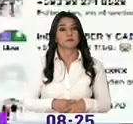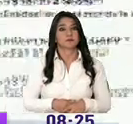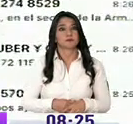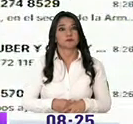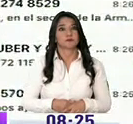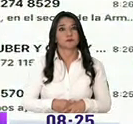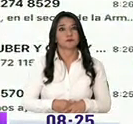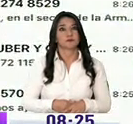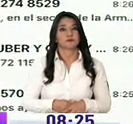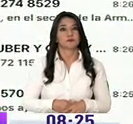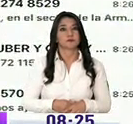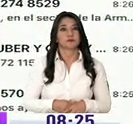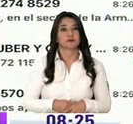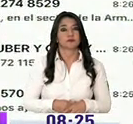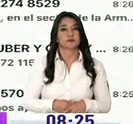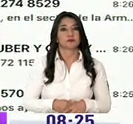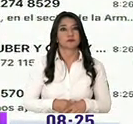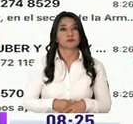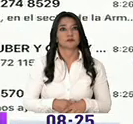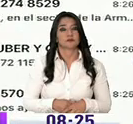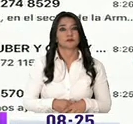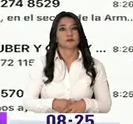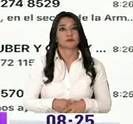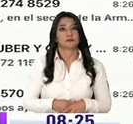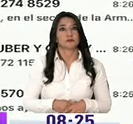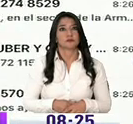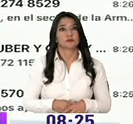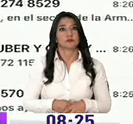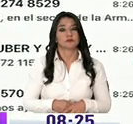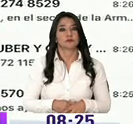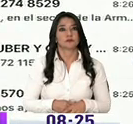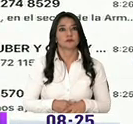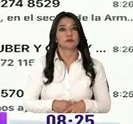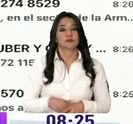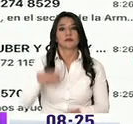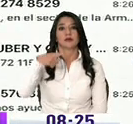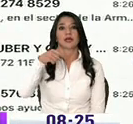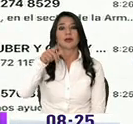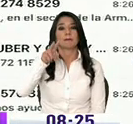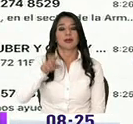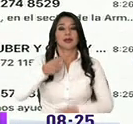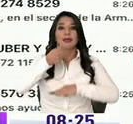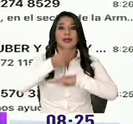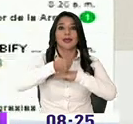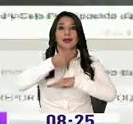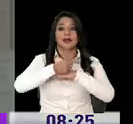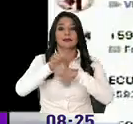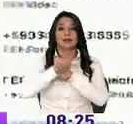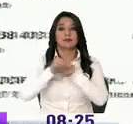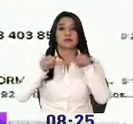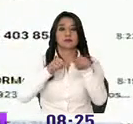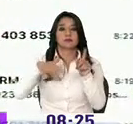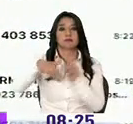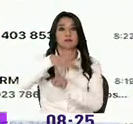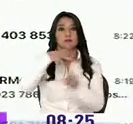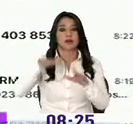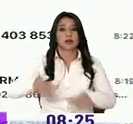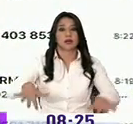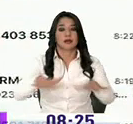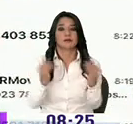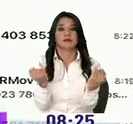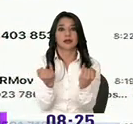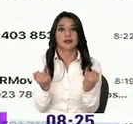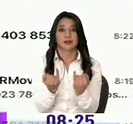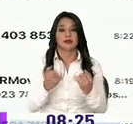claro. Es Roberto, no es espacio público, es GAPEC, Gerencia de Administración de Parques y Espacio Verde. Es